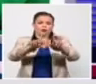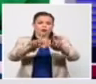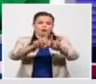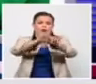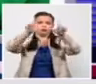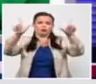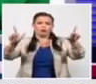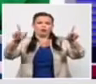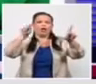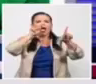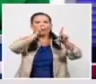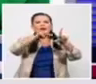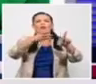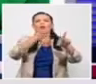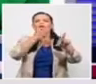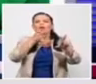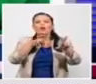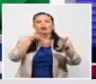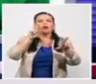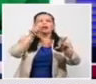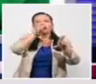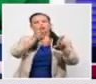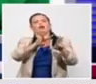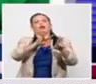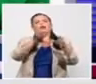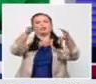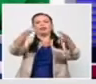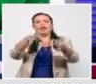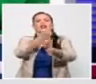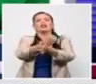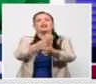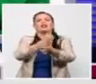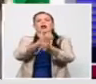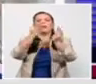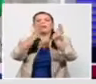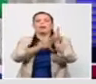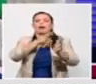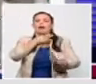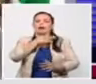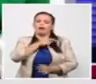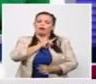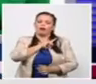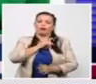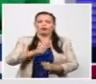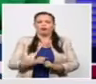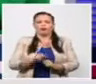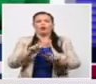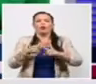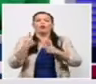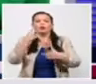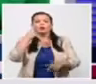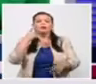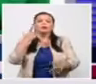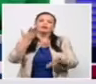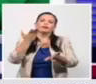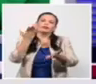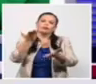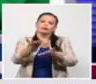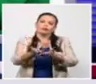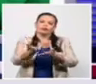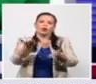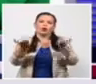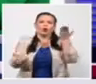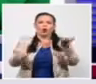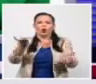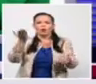identifique el riesgo que corrimos en enero, el riesgo que se incrementó en comparación a lo que sucedió durante todo el